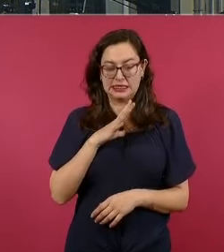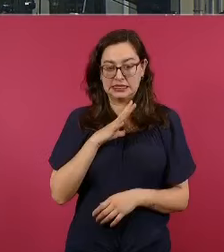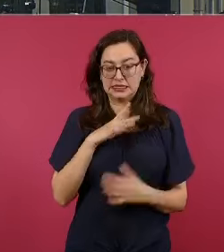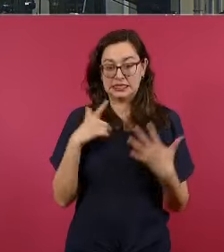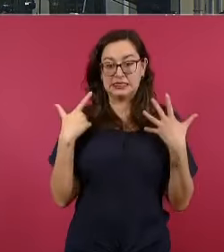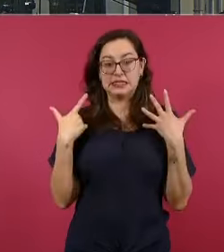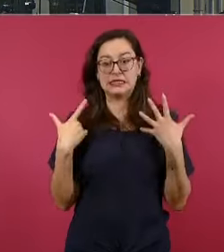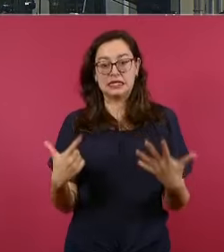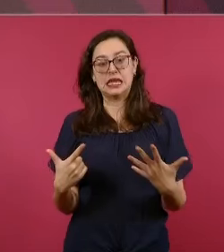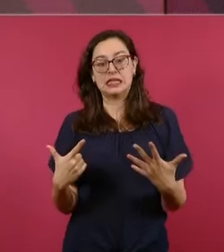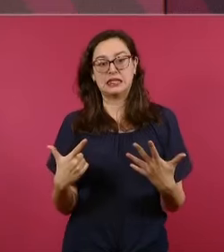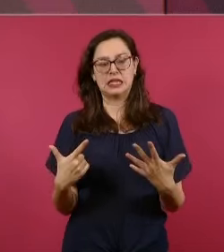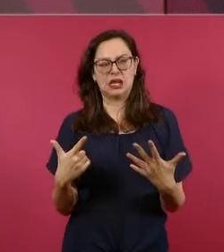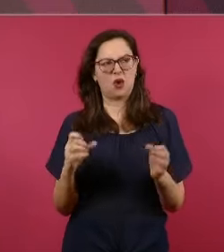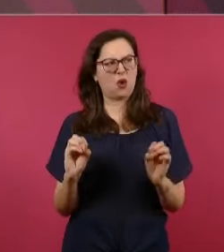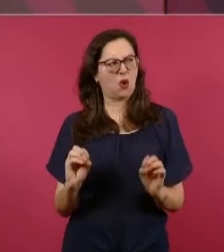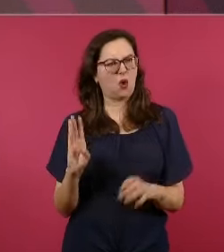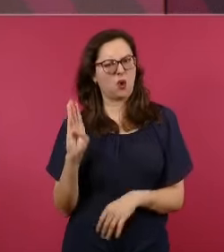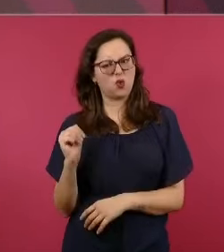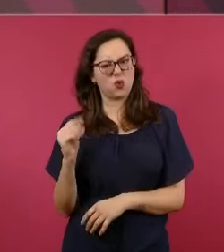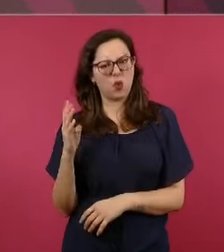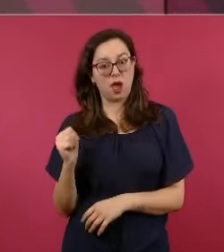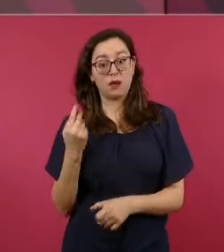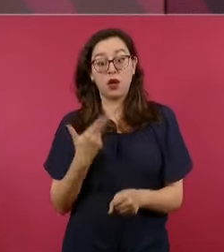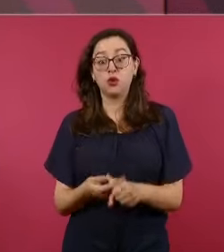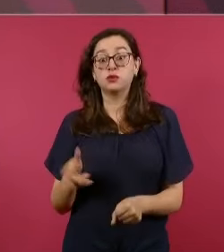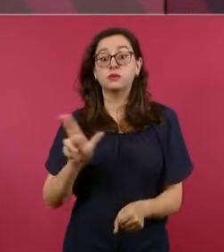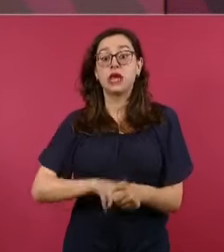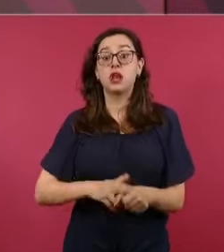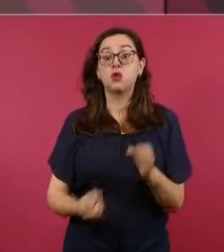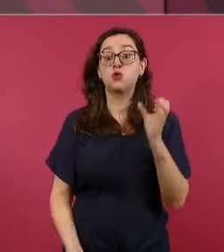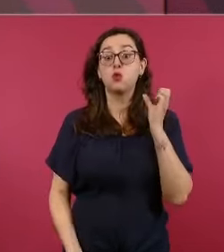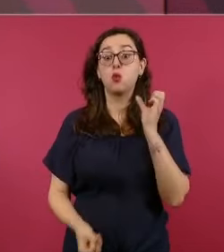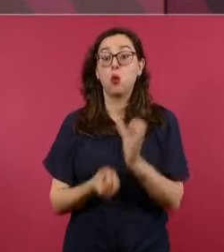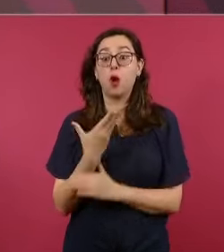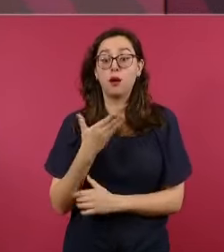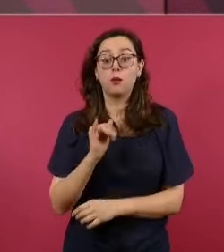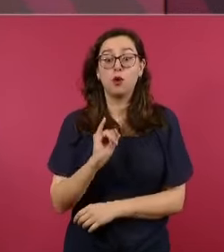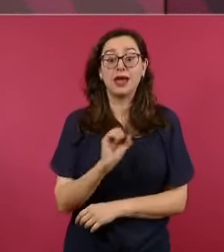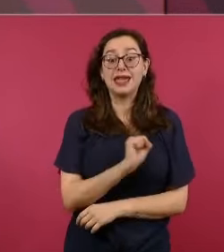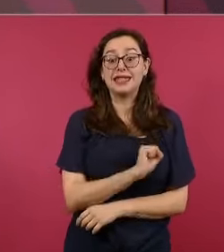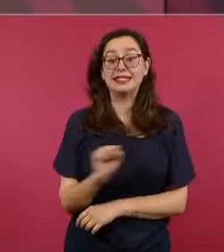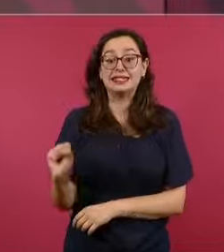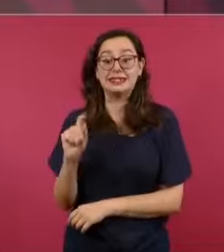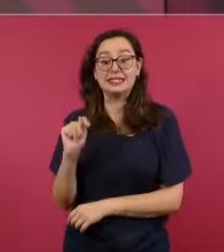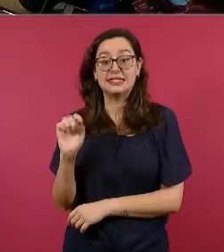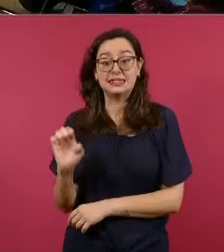del Iste que vamos a inaugurar